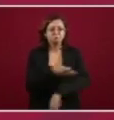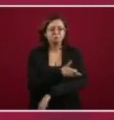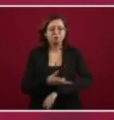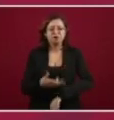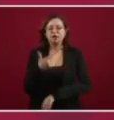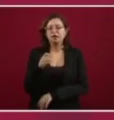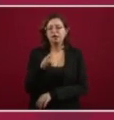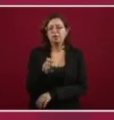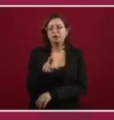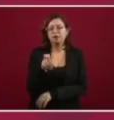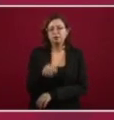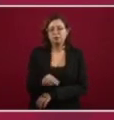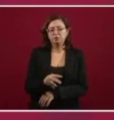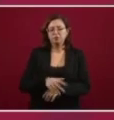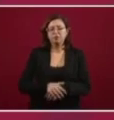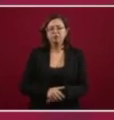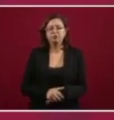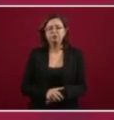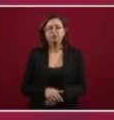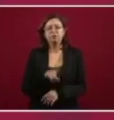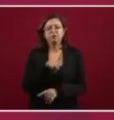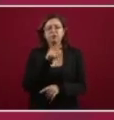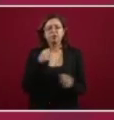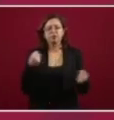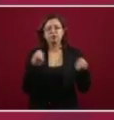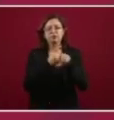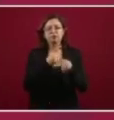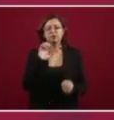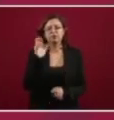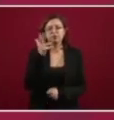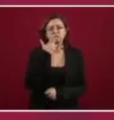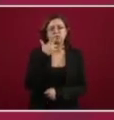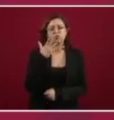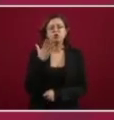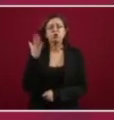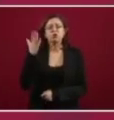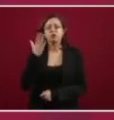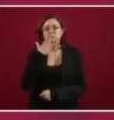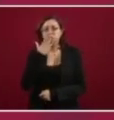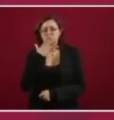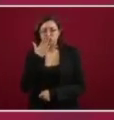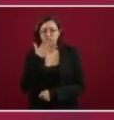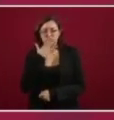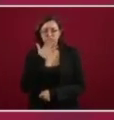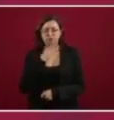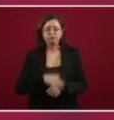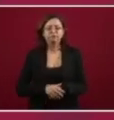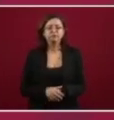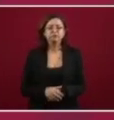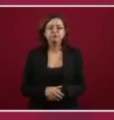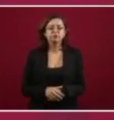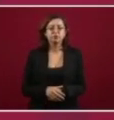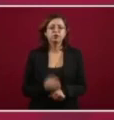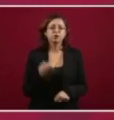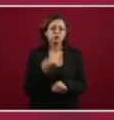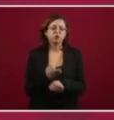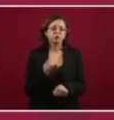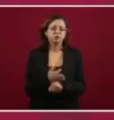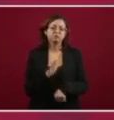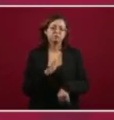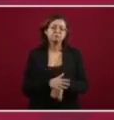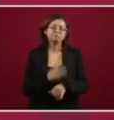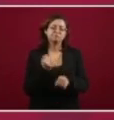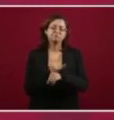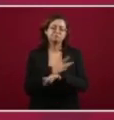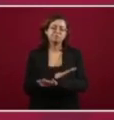Levarón en los límites de Chihuahua con Sonora. Se les va a proporcionar la